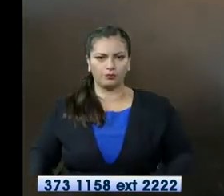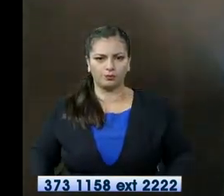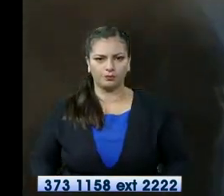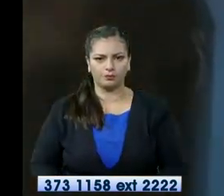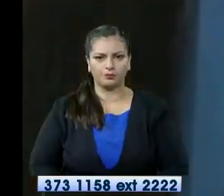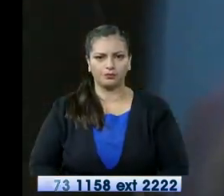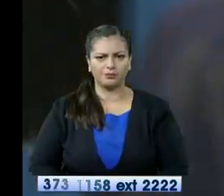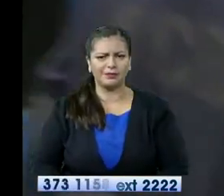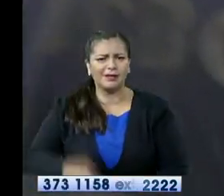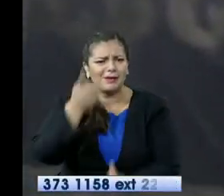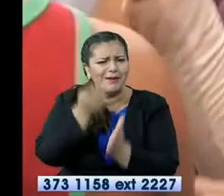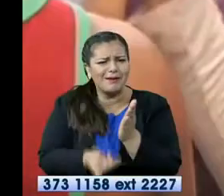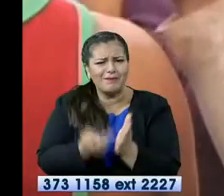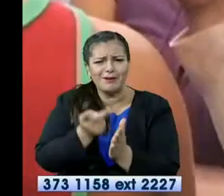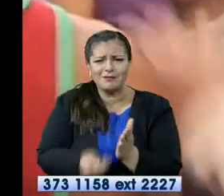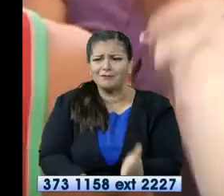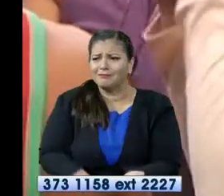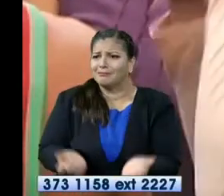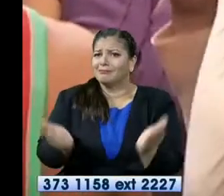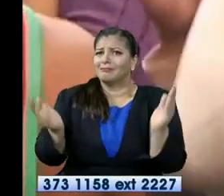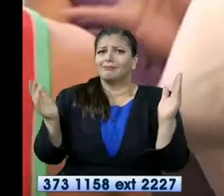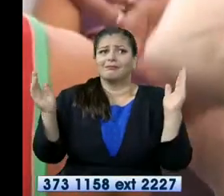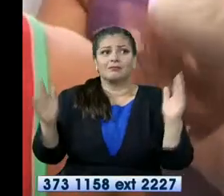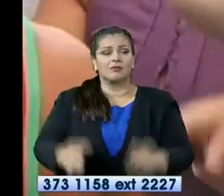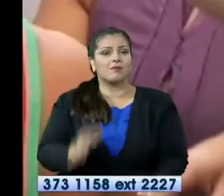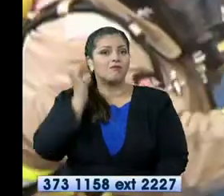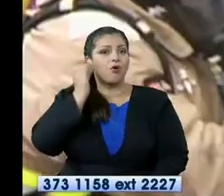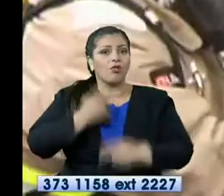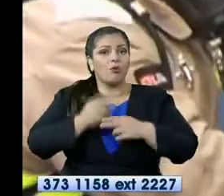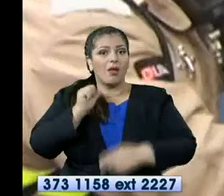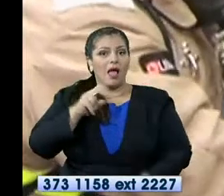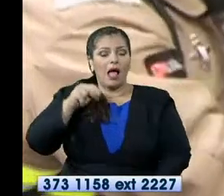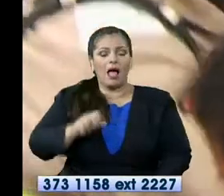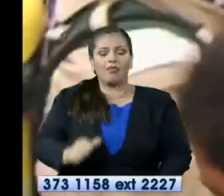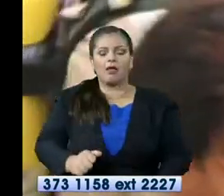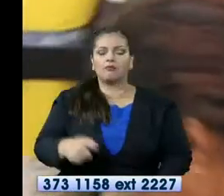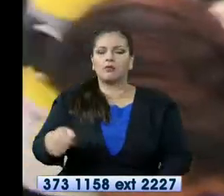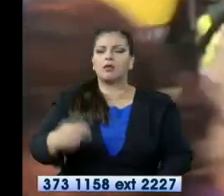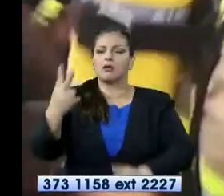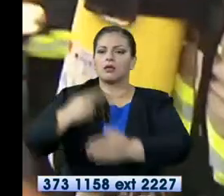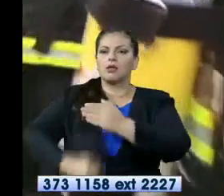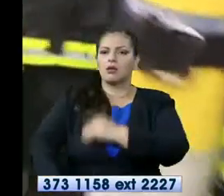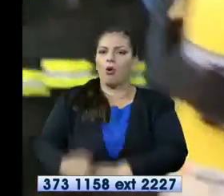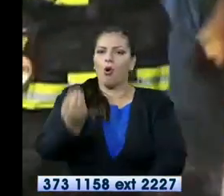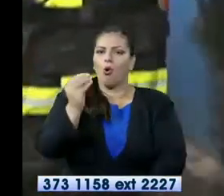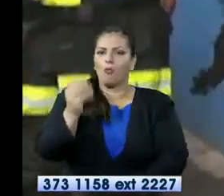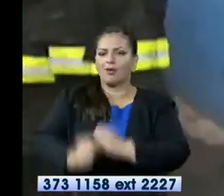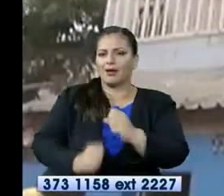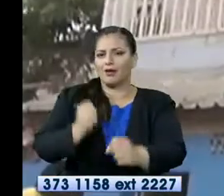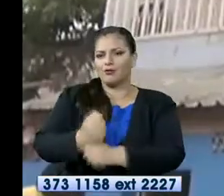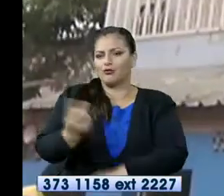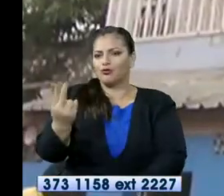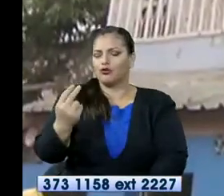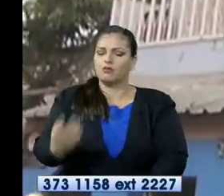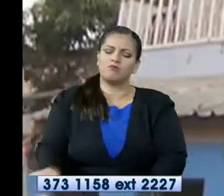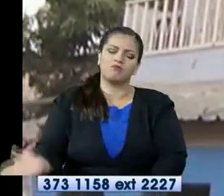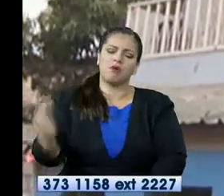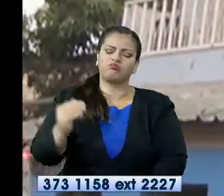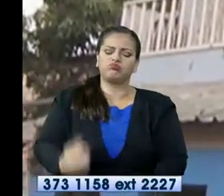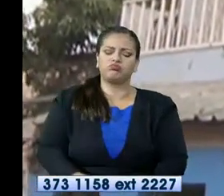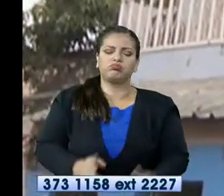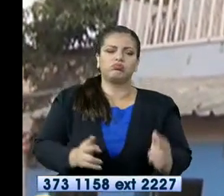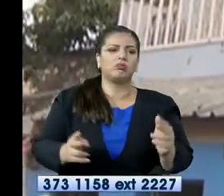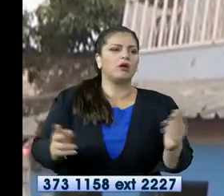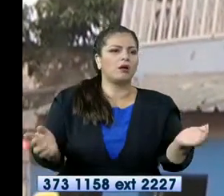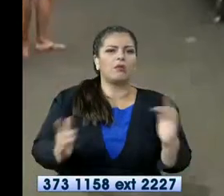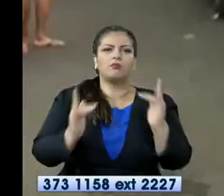Nadie sabe cómo, pero Ana Moncada entró en pánico cuando su colchón ardió en llamas en una de las habitaciones del pequeño departamento